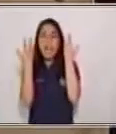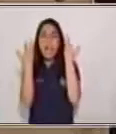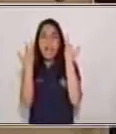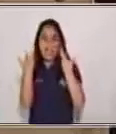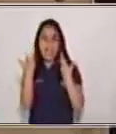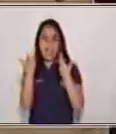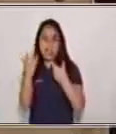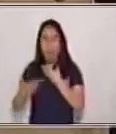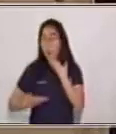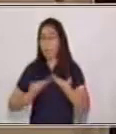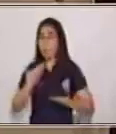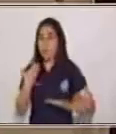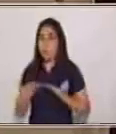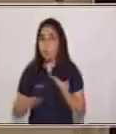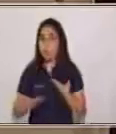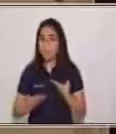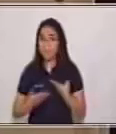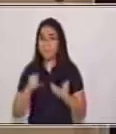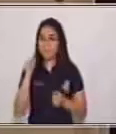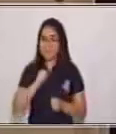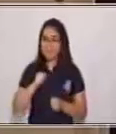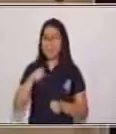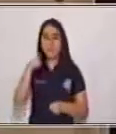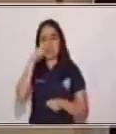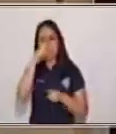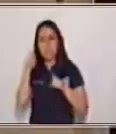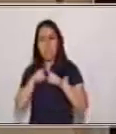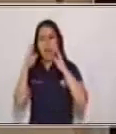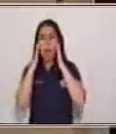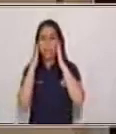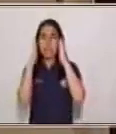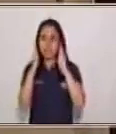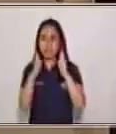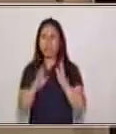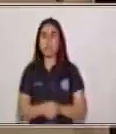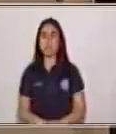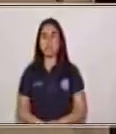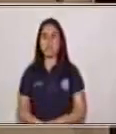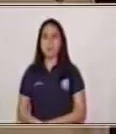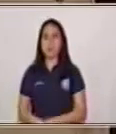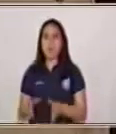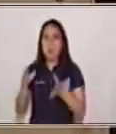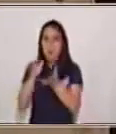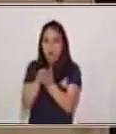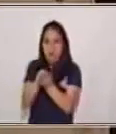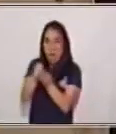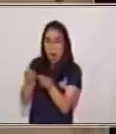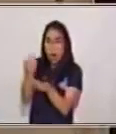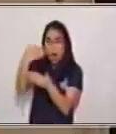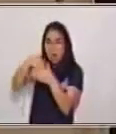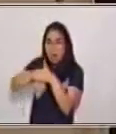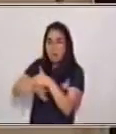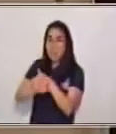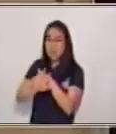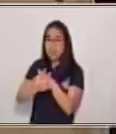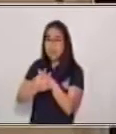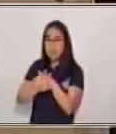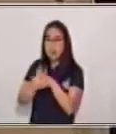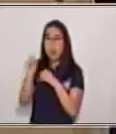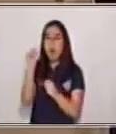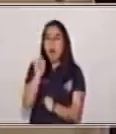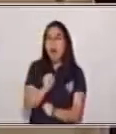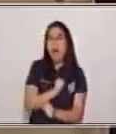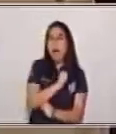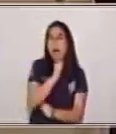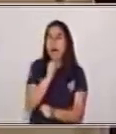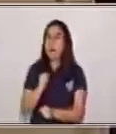atención a esta parte del poema. Dentro le canta un mar de mapa. Con la persona que estás ahí a tu